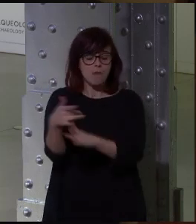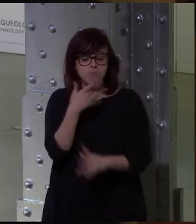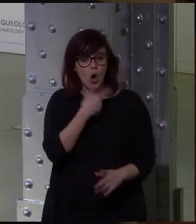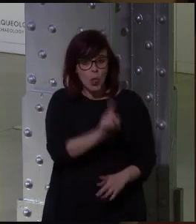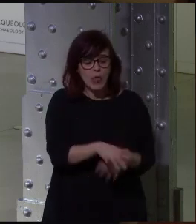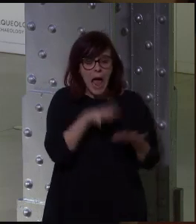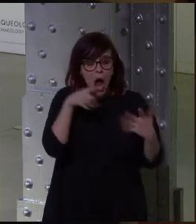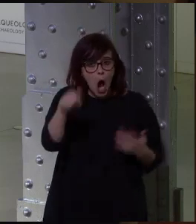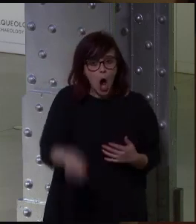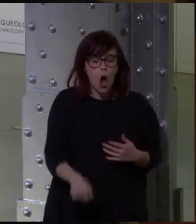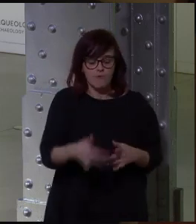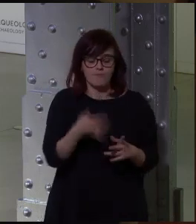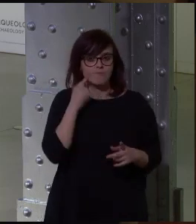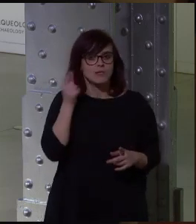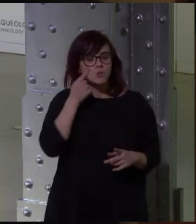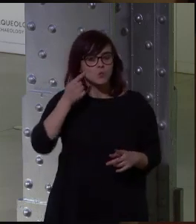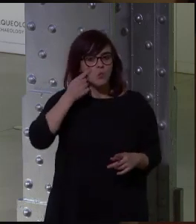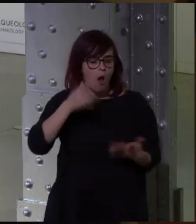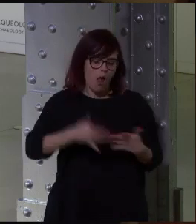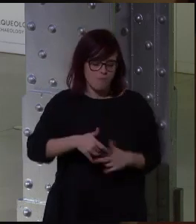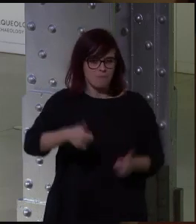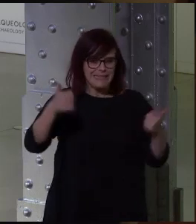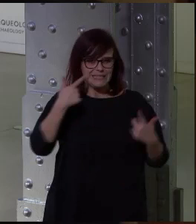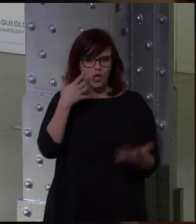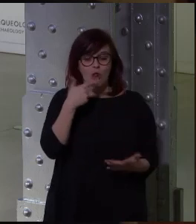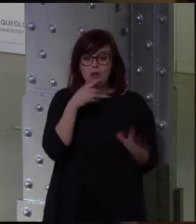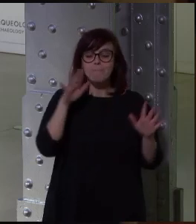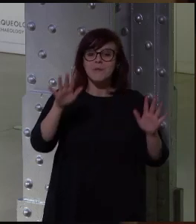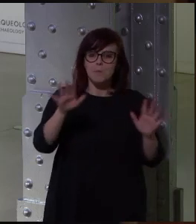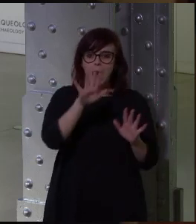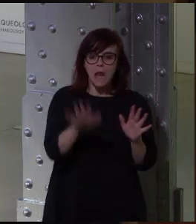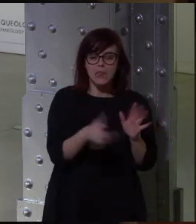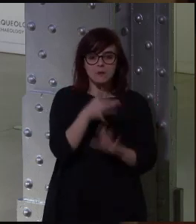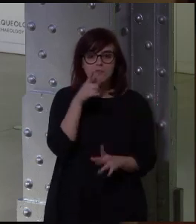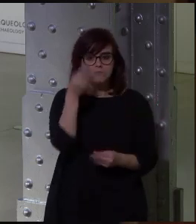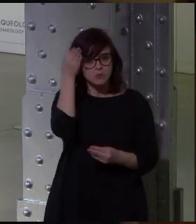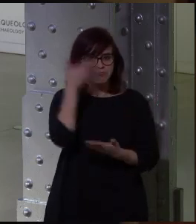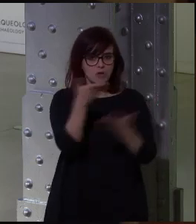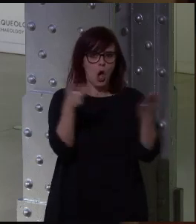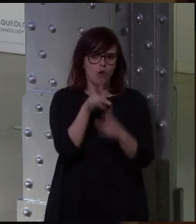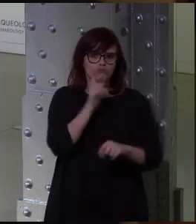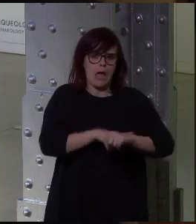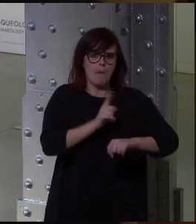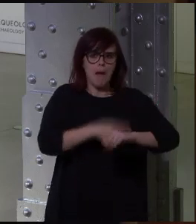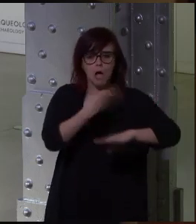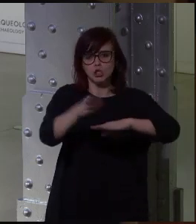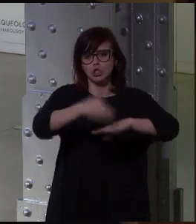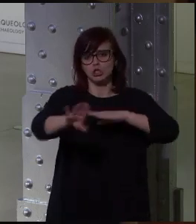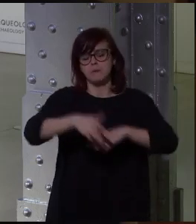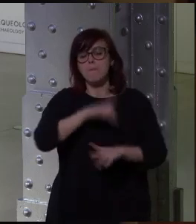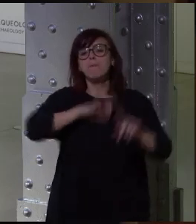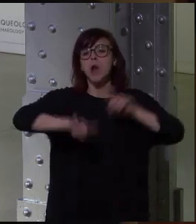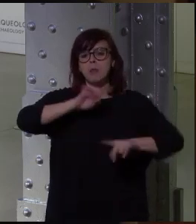que estáis hablando hoy ya cada vez nos suena a todos más, pero tengo la sensación de que muchos creemos que todavía hay mucho tiempo para arreglar